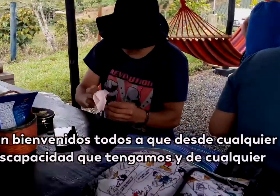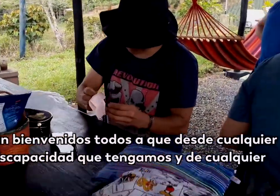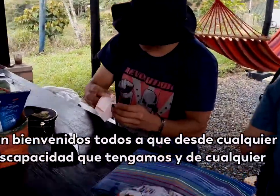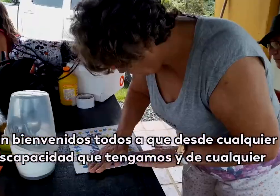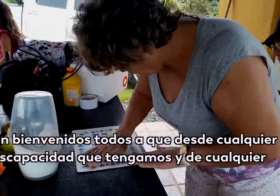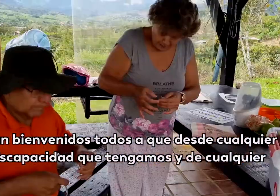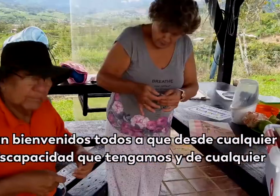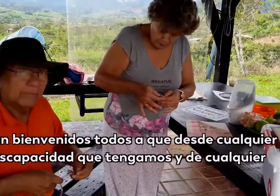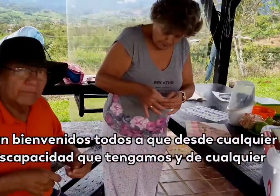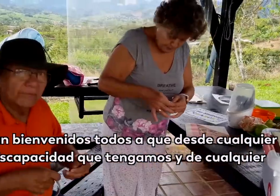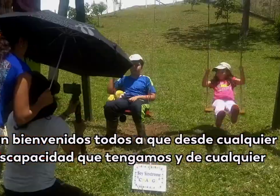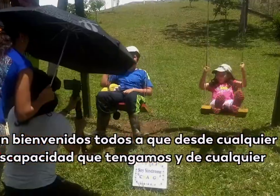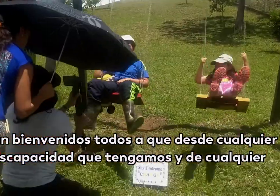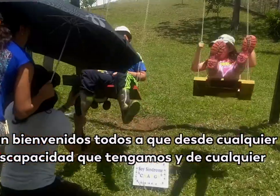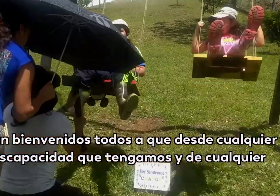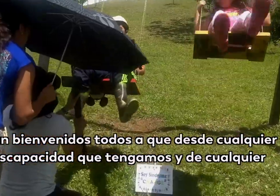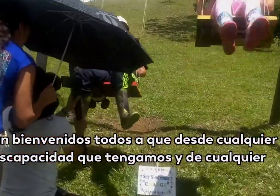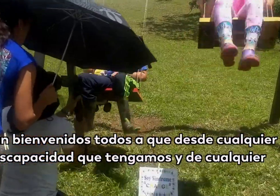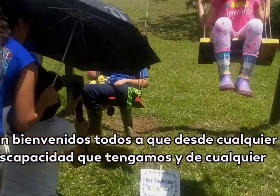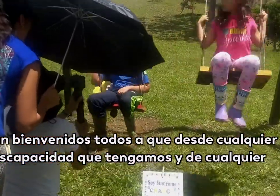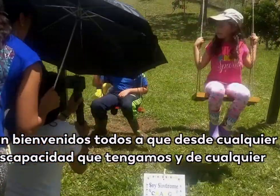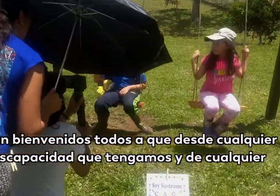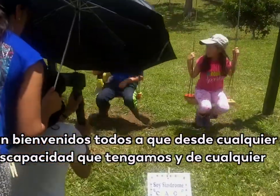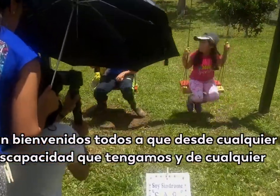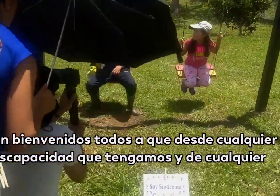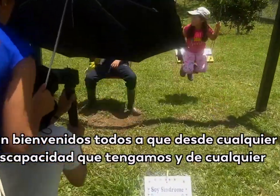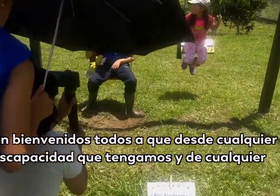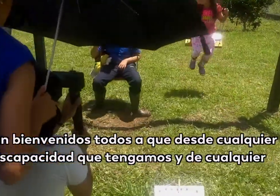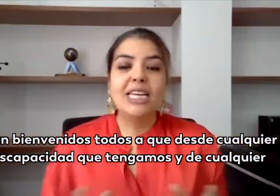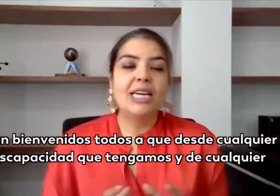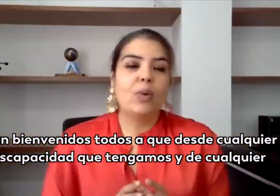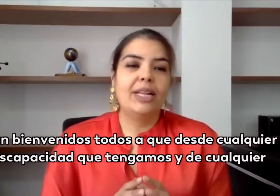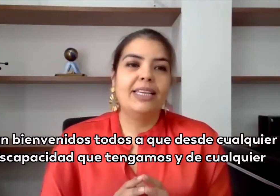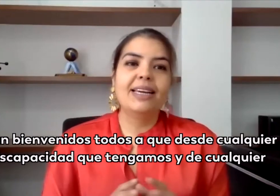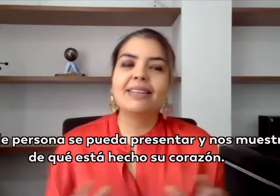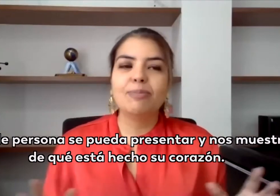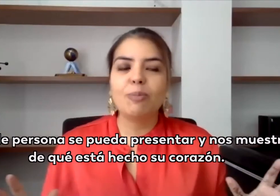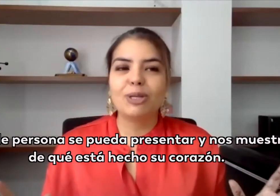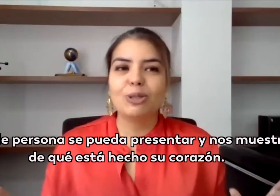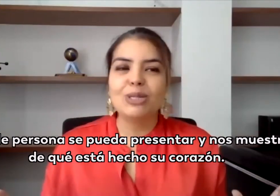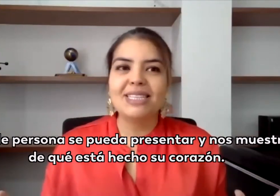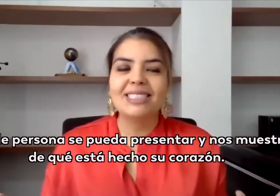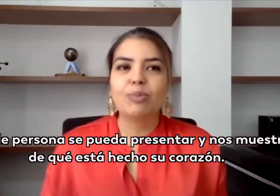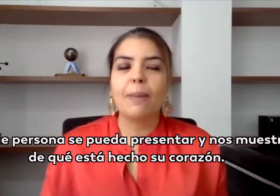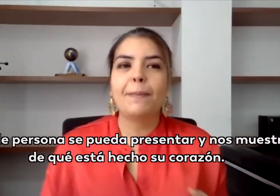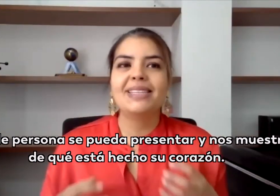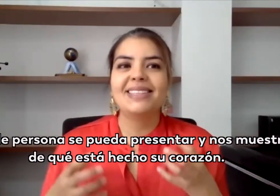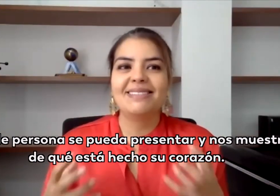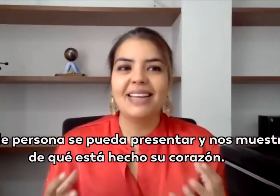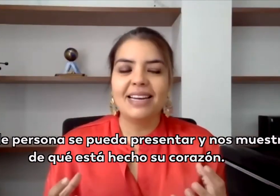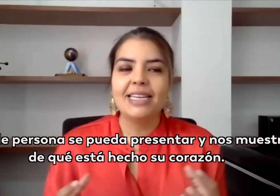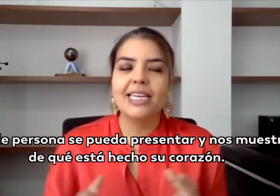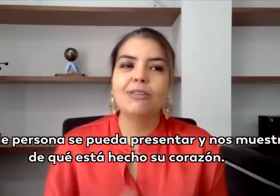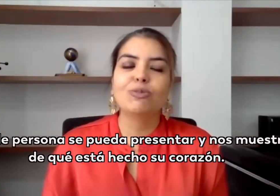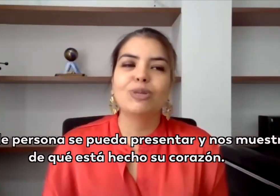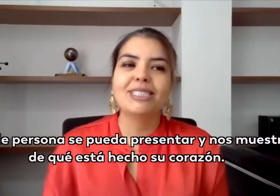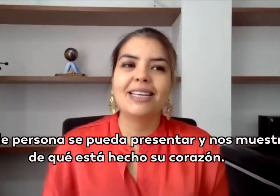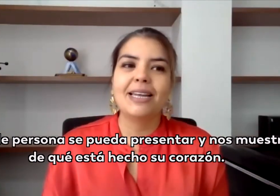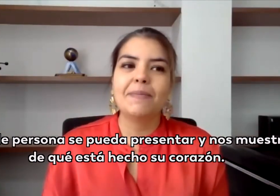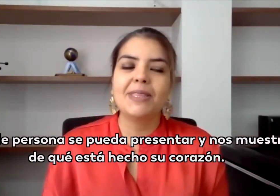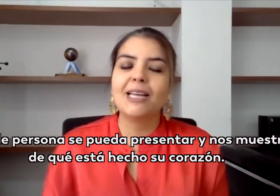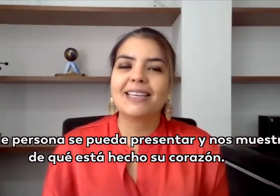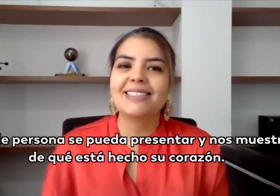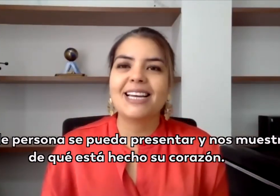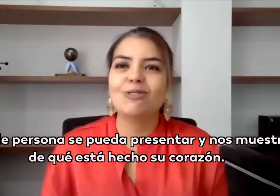Bienvenidos todos a que desde cualquier discapacidad que tengamos y de cualquier tipo de persona se pueda presentar y nos